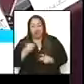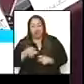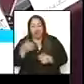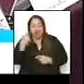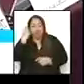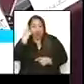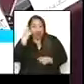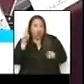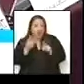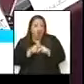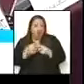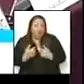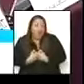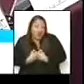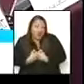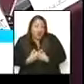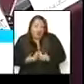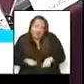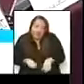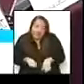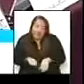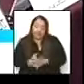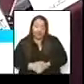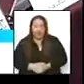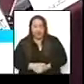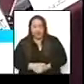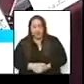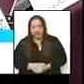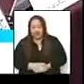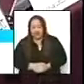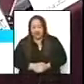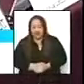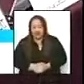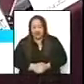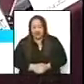piense como yo, ¿no es cierto? Esa va a ser la lógica en este tema.